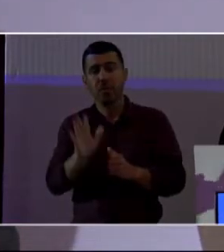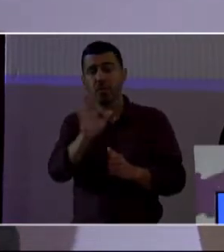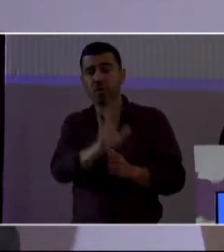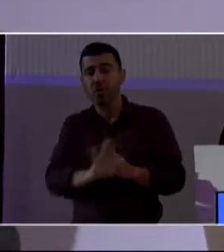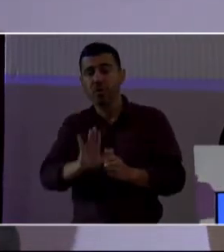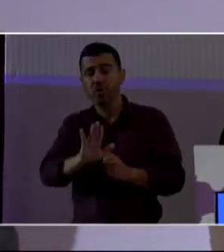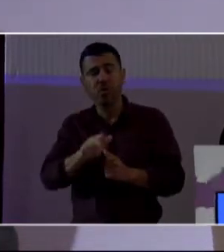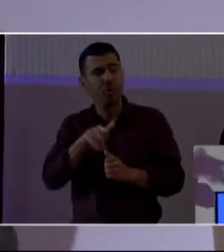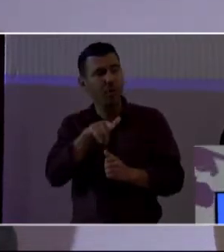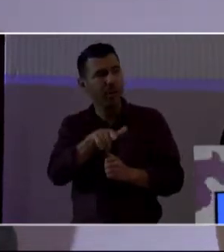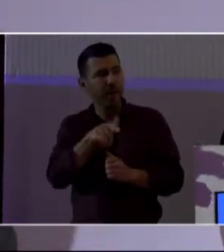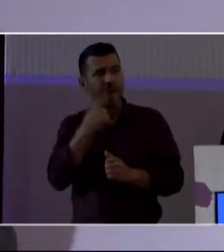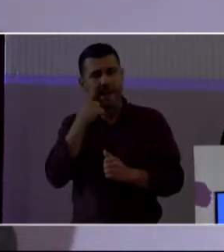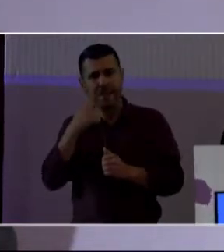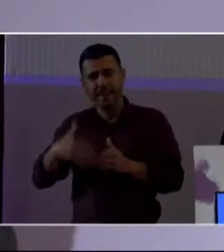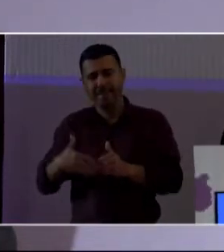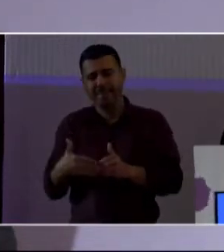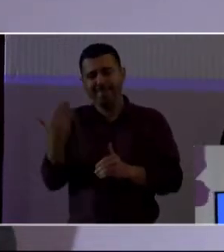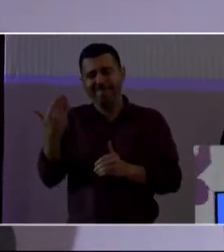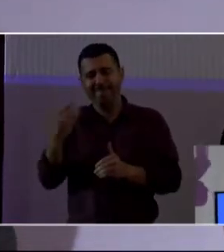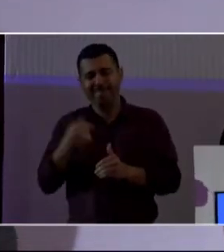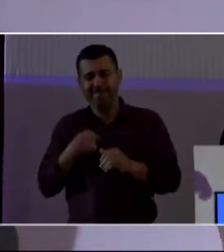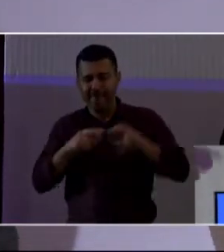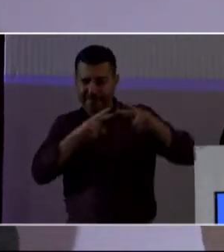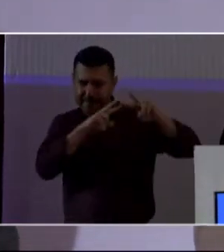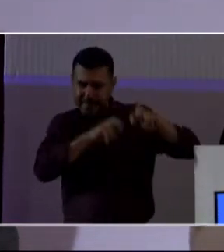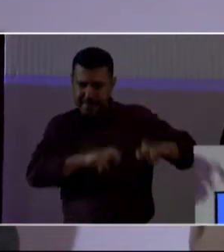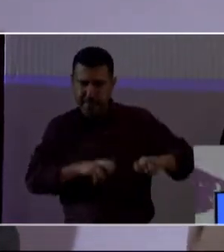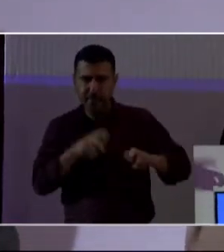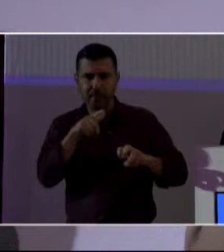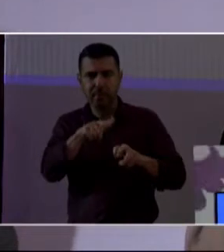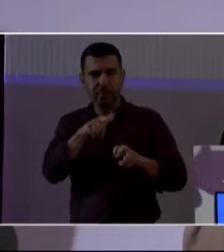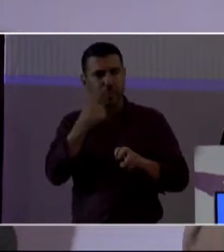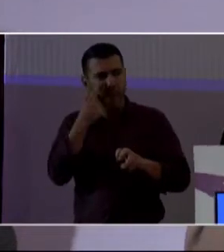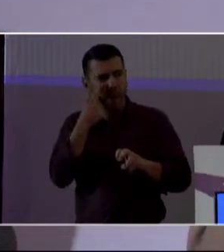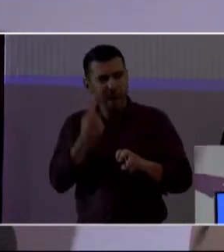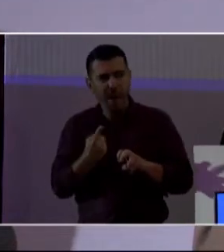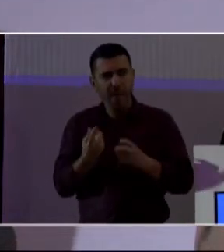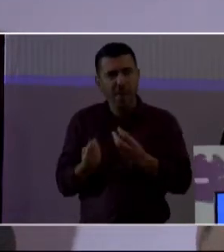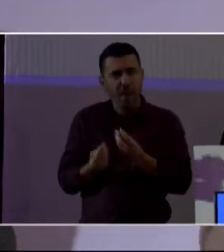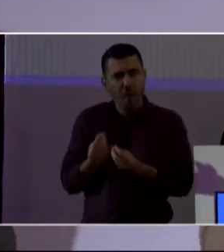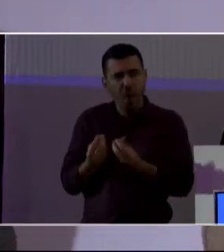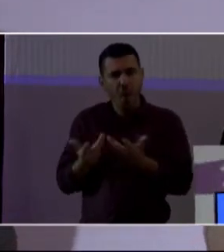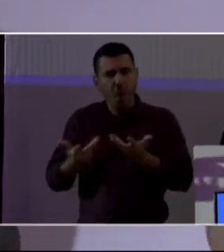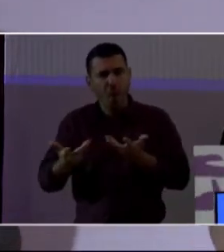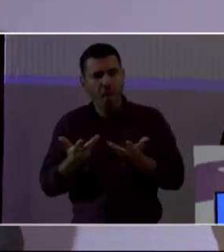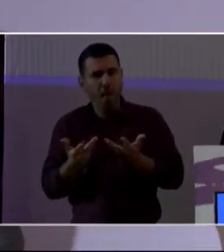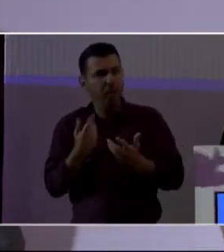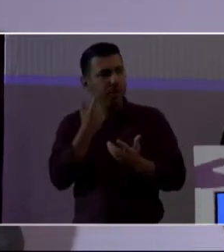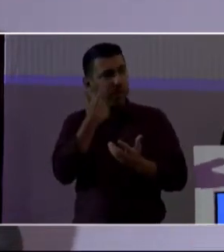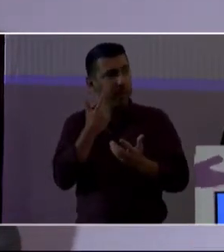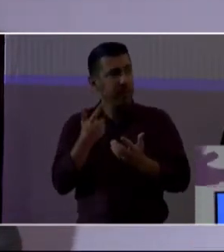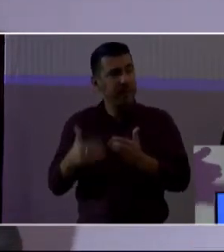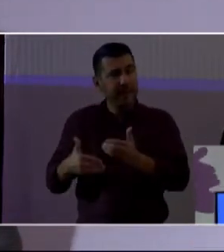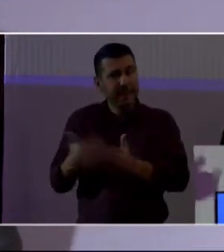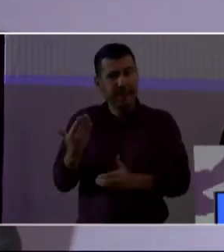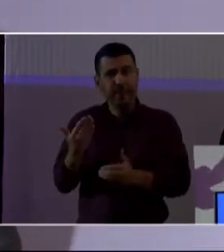un tema de investigación de qué necesitaba el mercado y qué realmente podría garantizar un tema de reincorporación. Eso fue